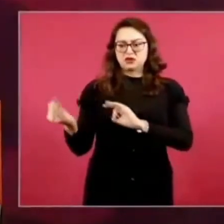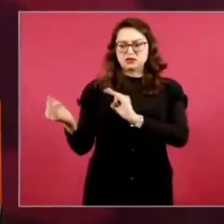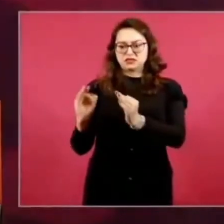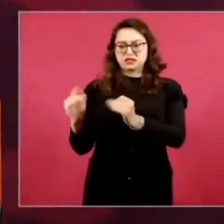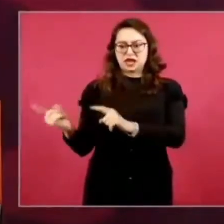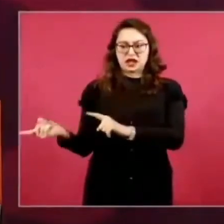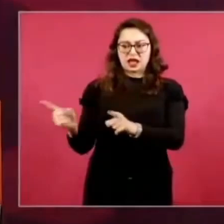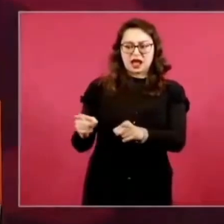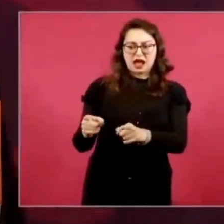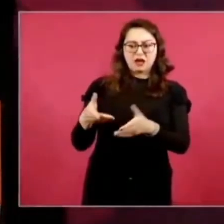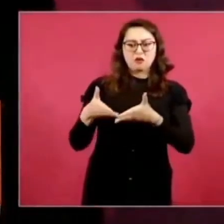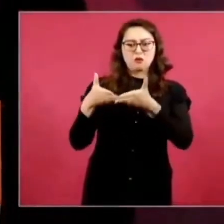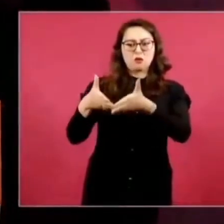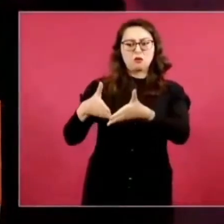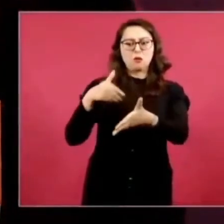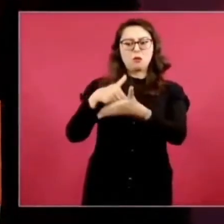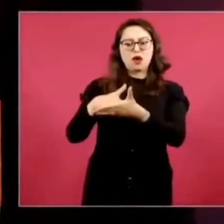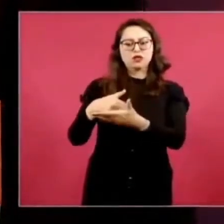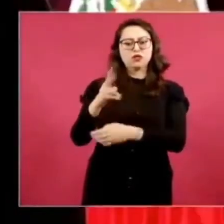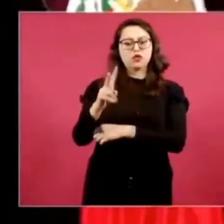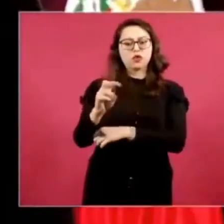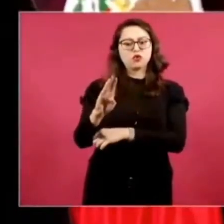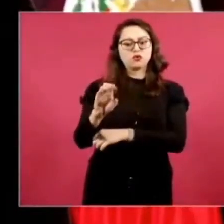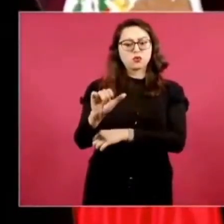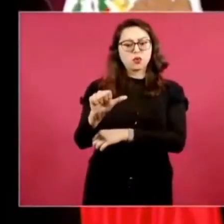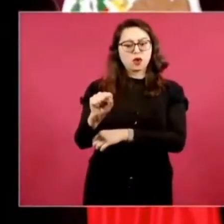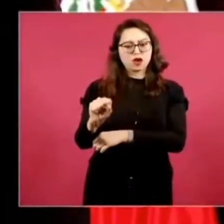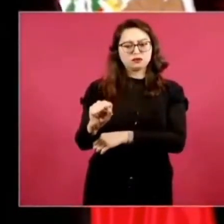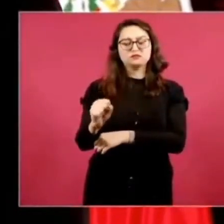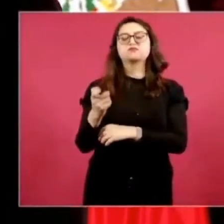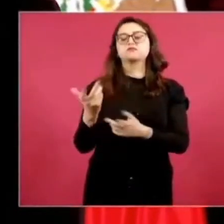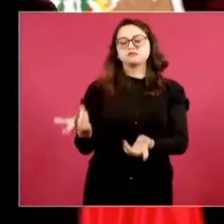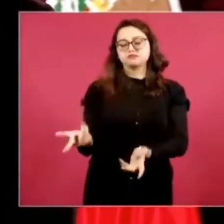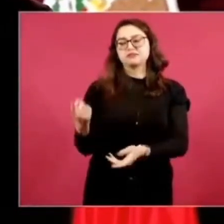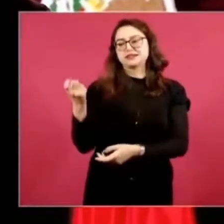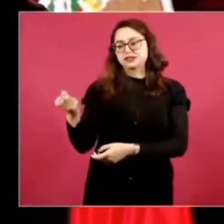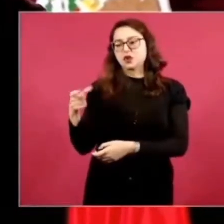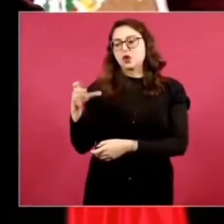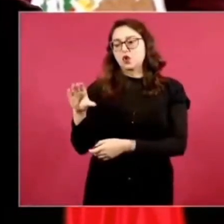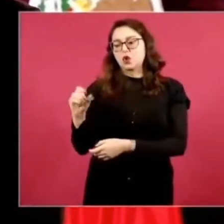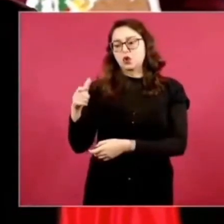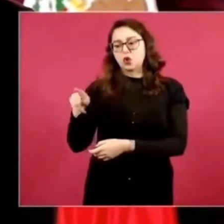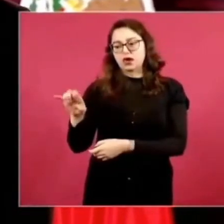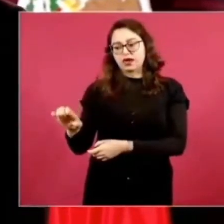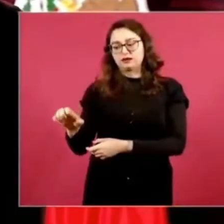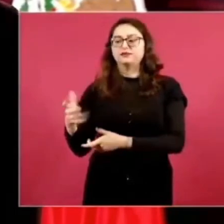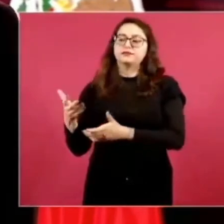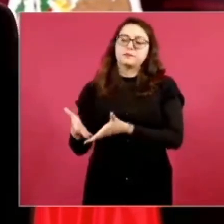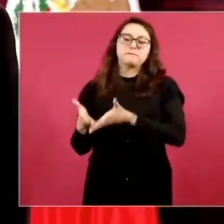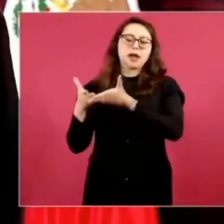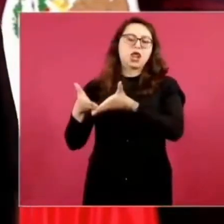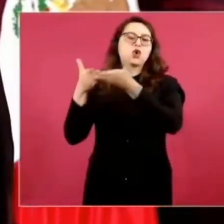Dos Bocas, en barco vamos a sacar el coque.